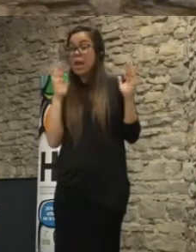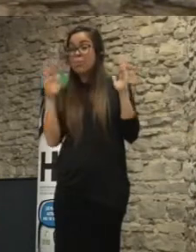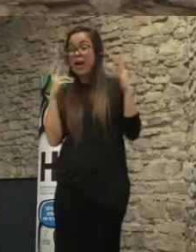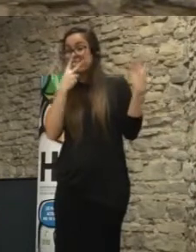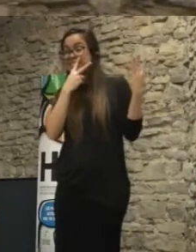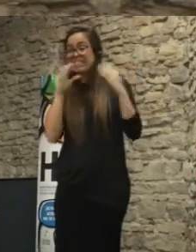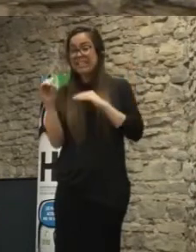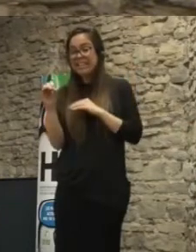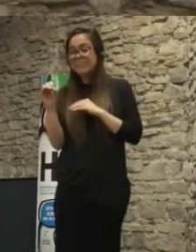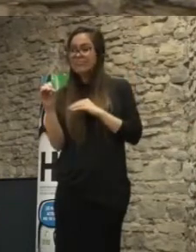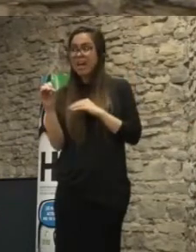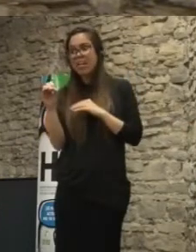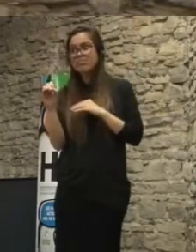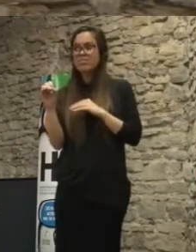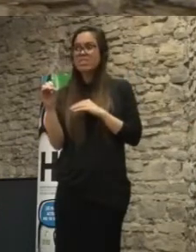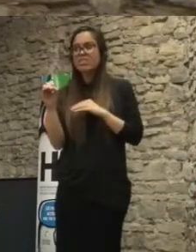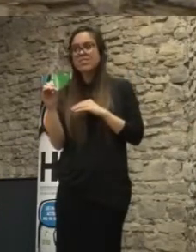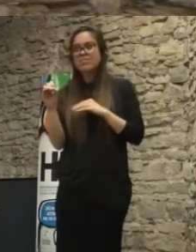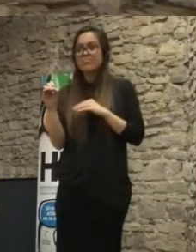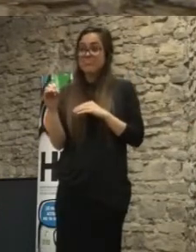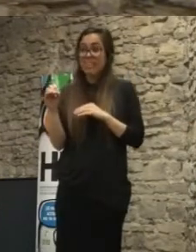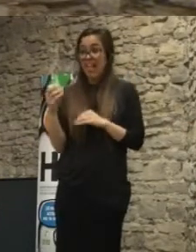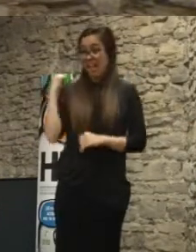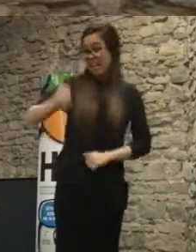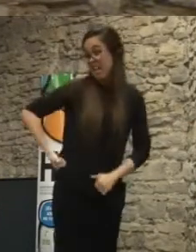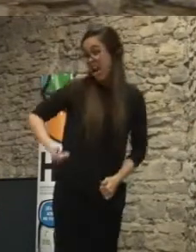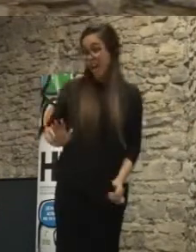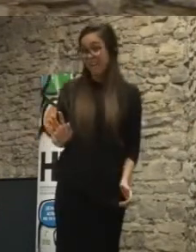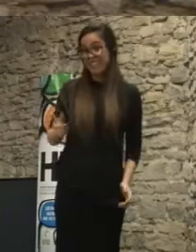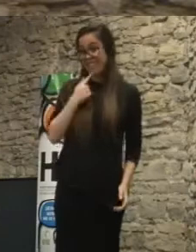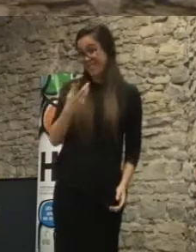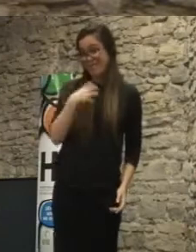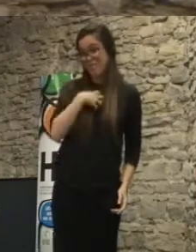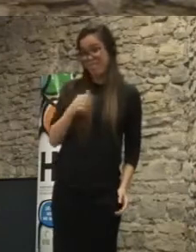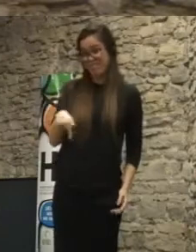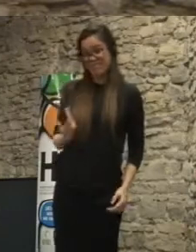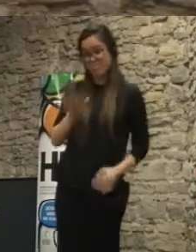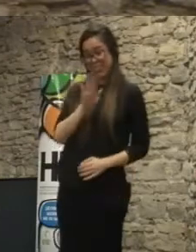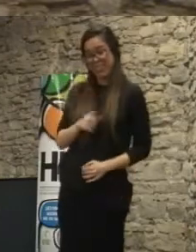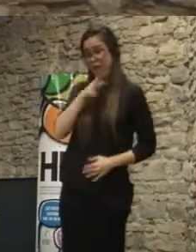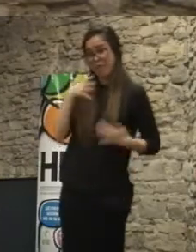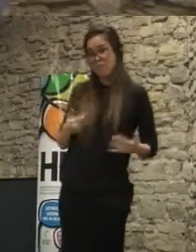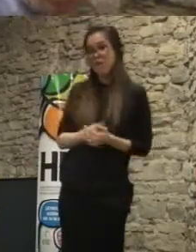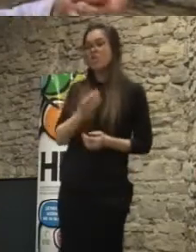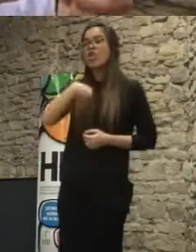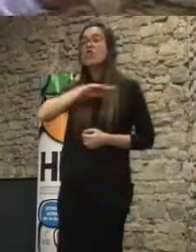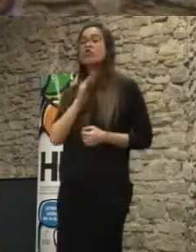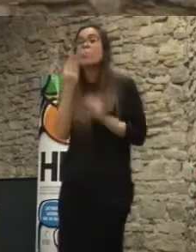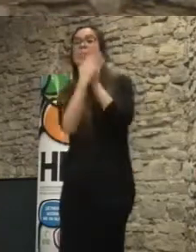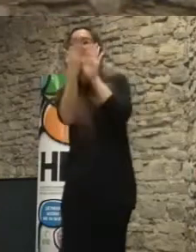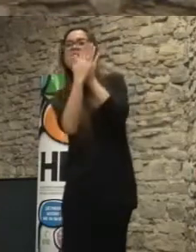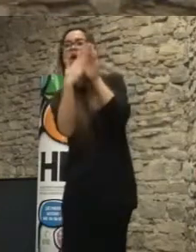fuese mucho más rica y mucho más bienestante de lo que es hoy, pues íbamos por las casas de los vecinos del